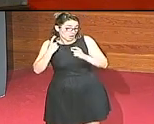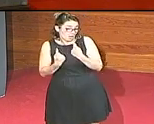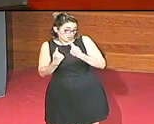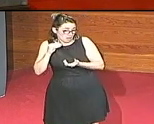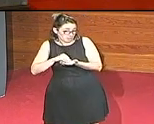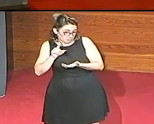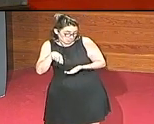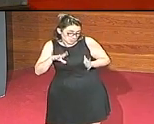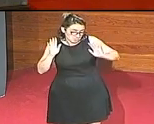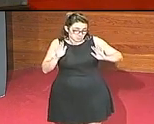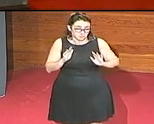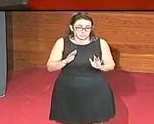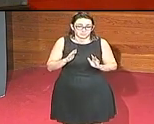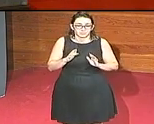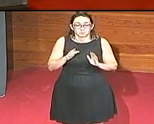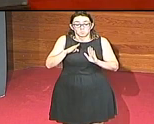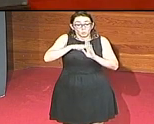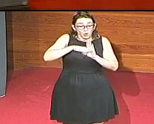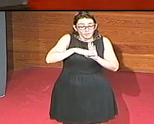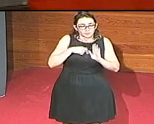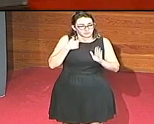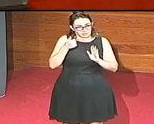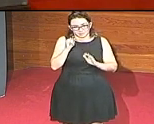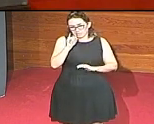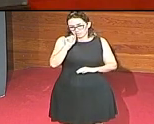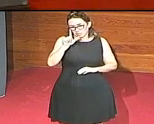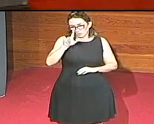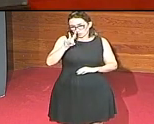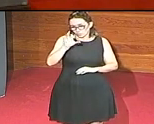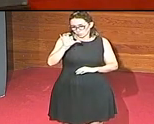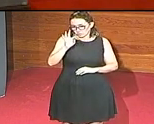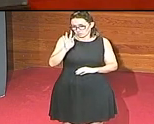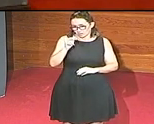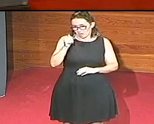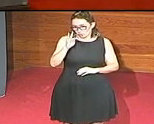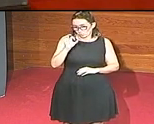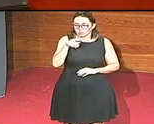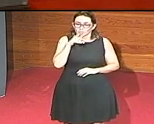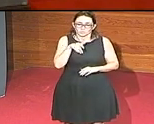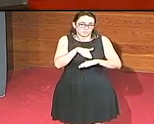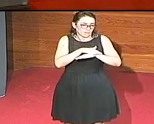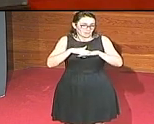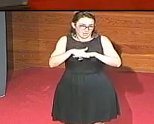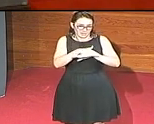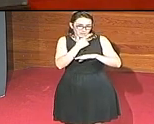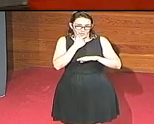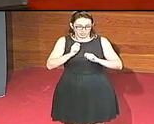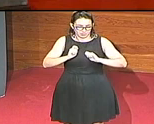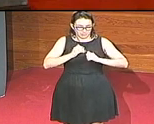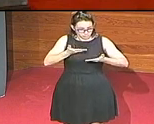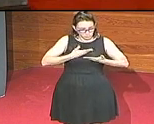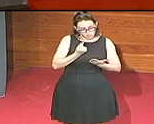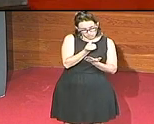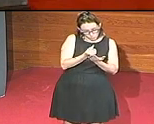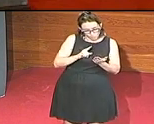mucho y sobre programas sobretodo illustrator porque es como la base para dibujar primero y luego para componer el gráfico